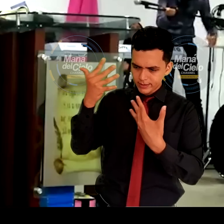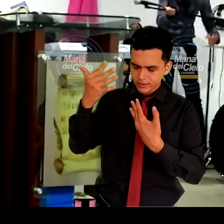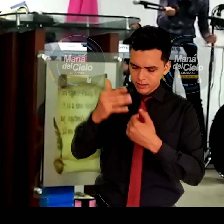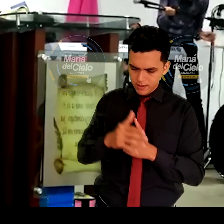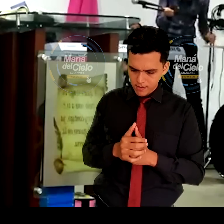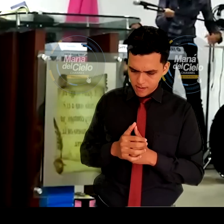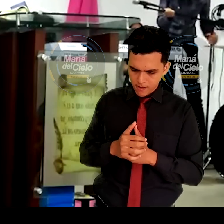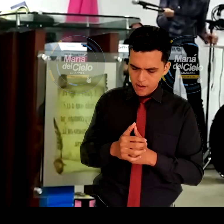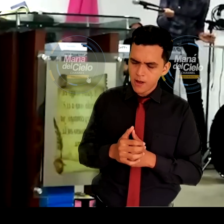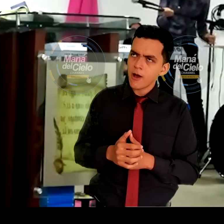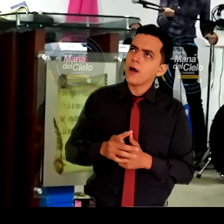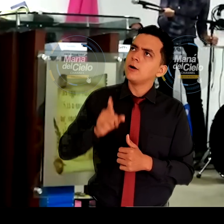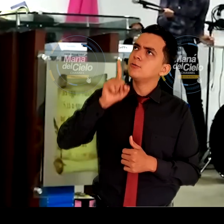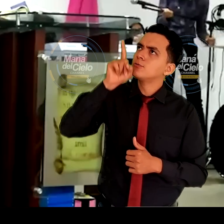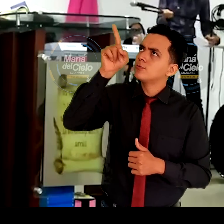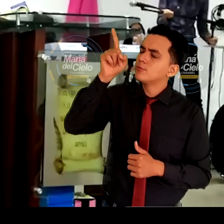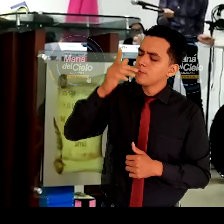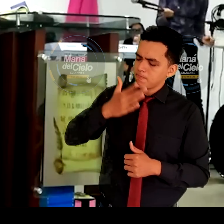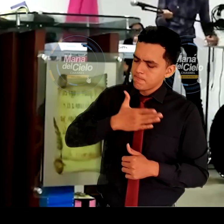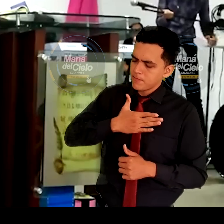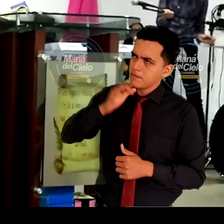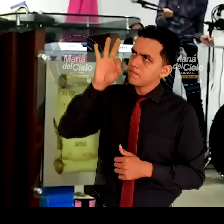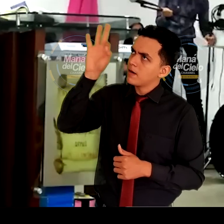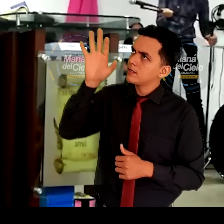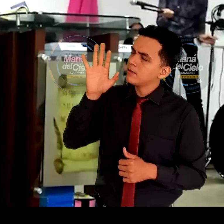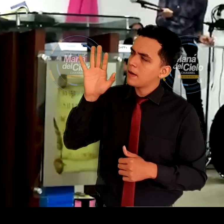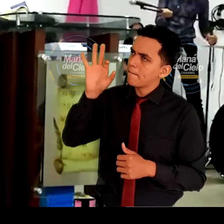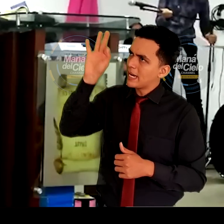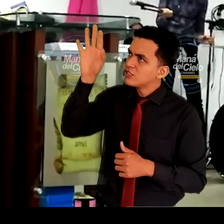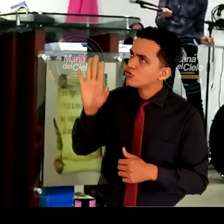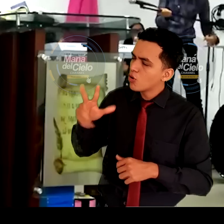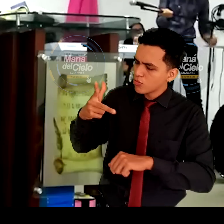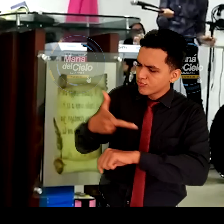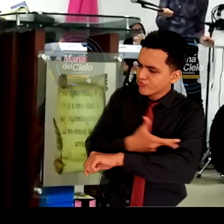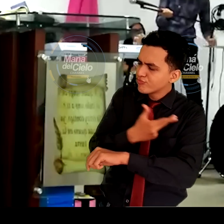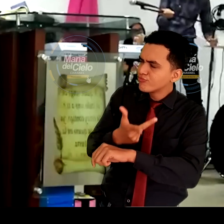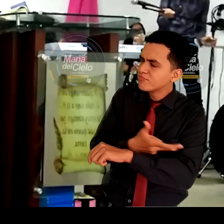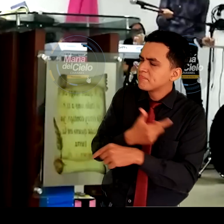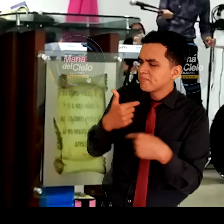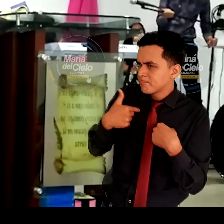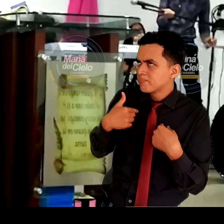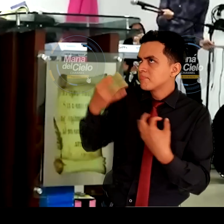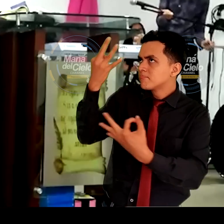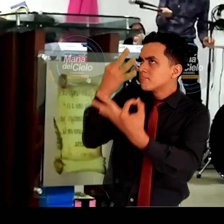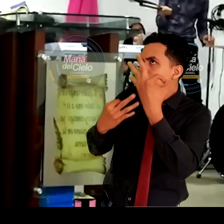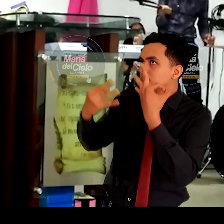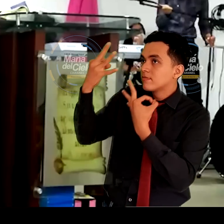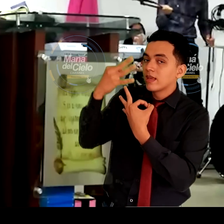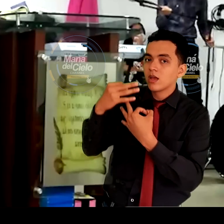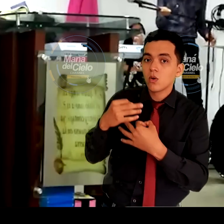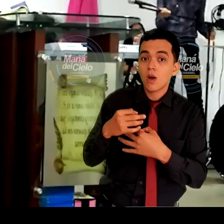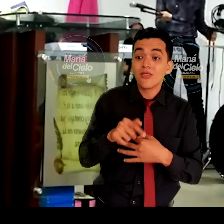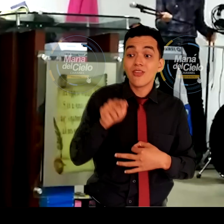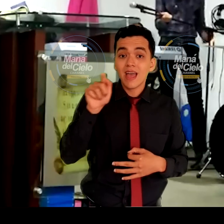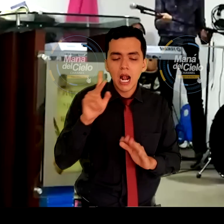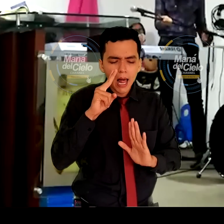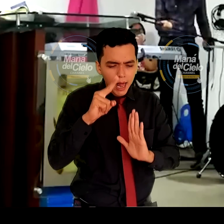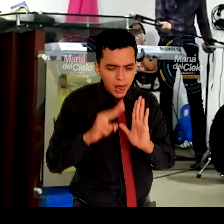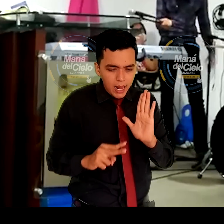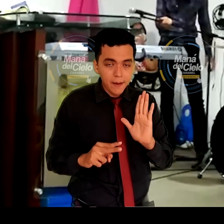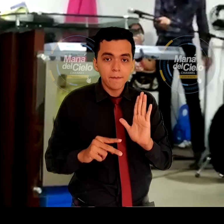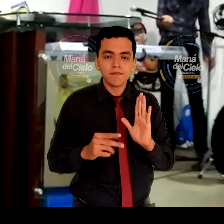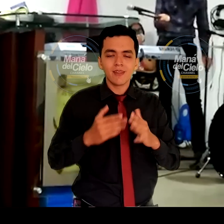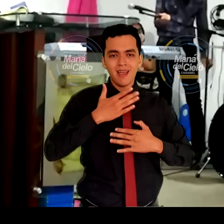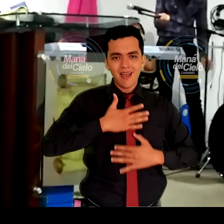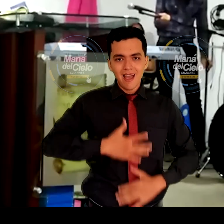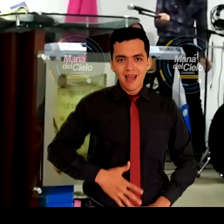y nada me falta. Y a medida que iba repitiendo ese salmo, se llenó de paz, se llenó de tranquilidad. Y cuando mi hija se